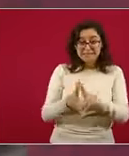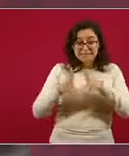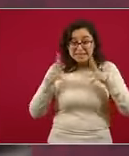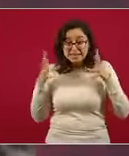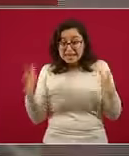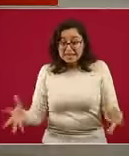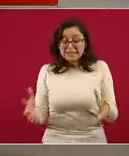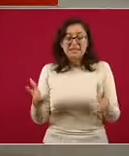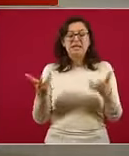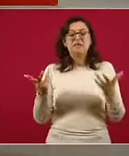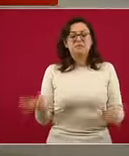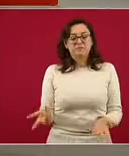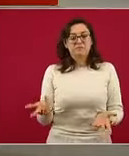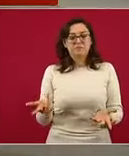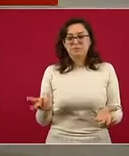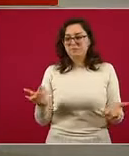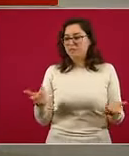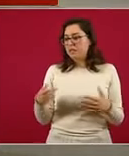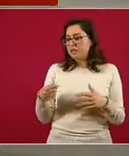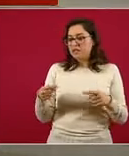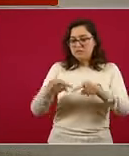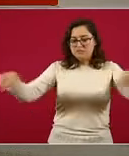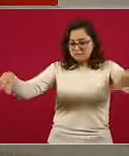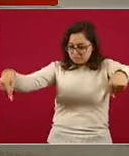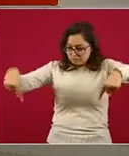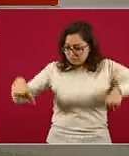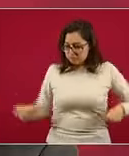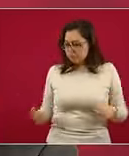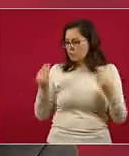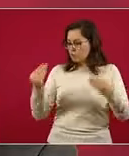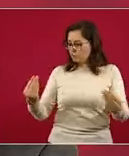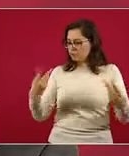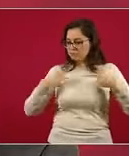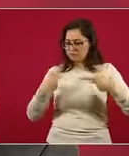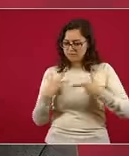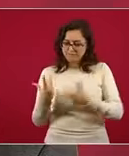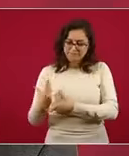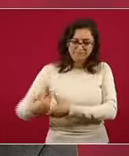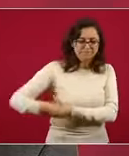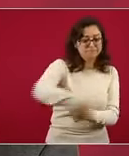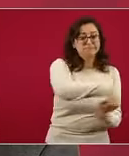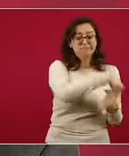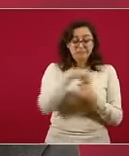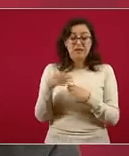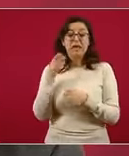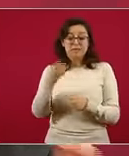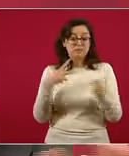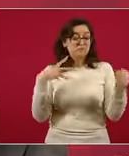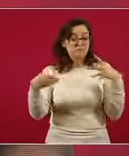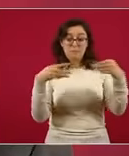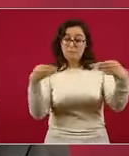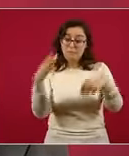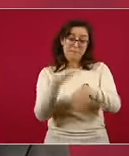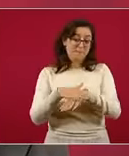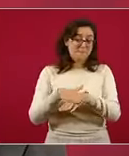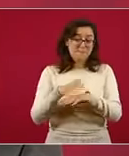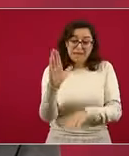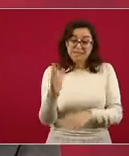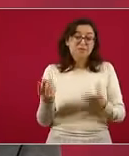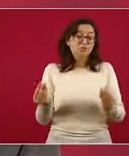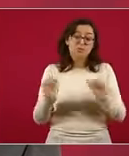cantidad de personas por kilómetro cuadrado, por cualquier otra unidad de área, y también en poblaciones que tienen gran